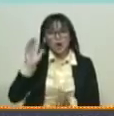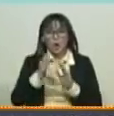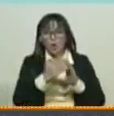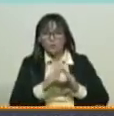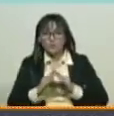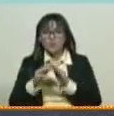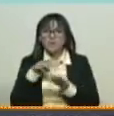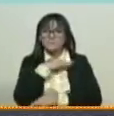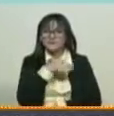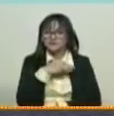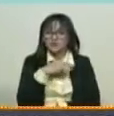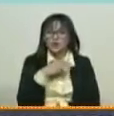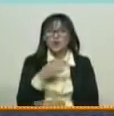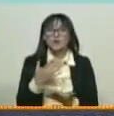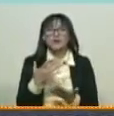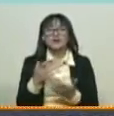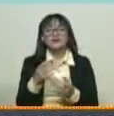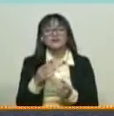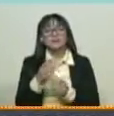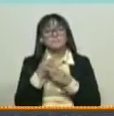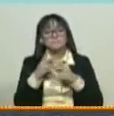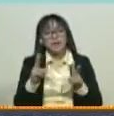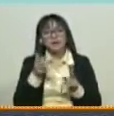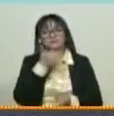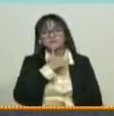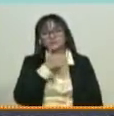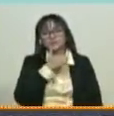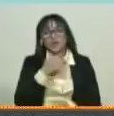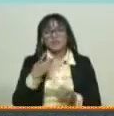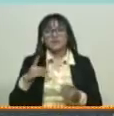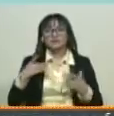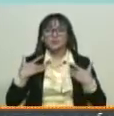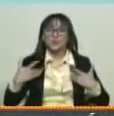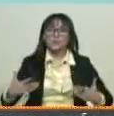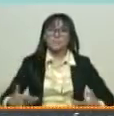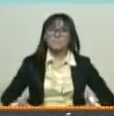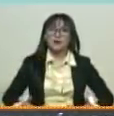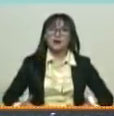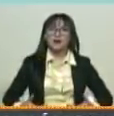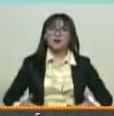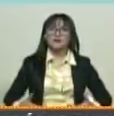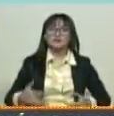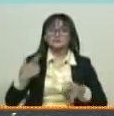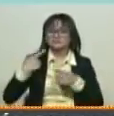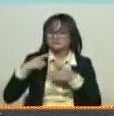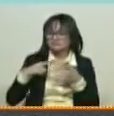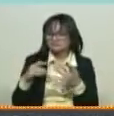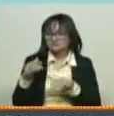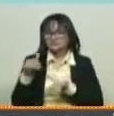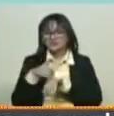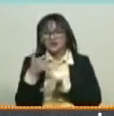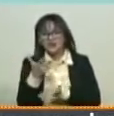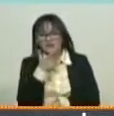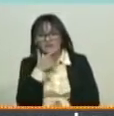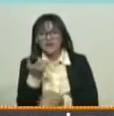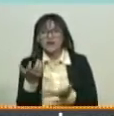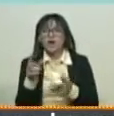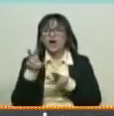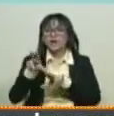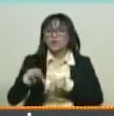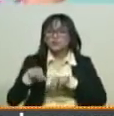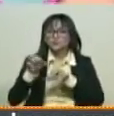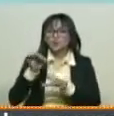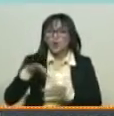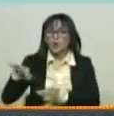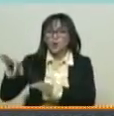las misiones, a la red de paz, tolerancia y derechos humanos, a la red de la sexodiversidad, a los agricultores, bueno, a la